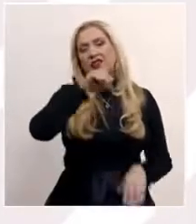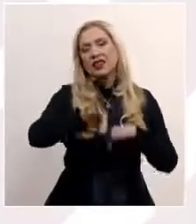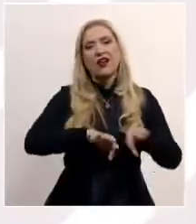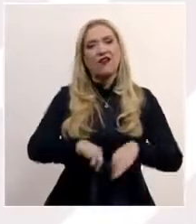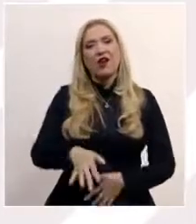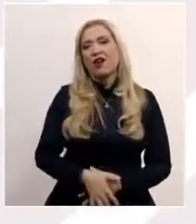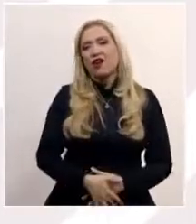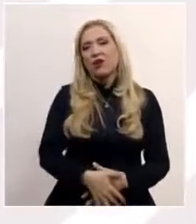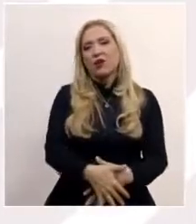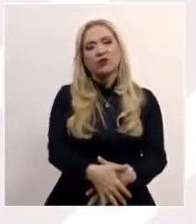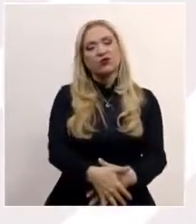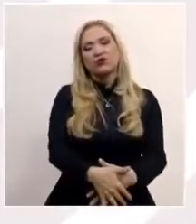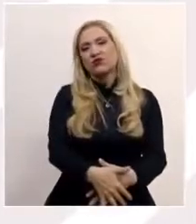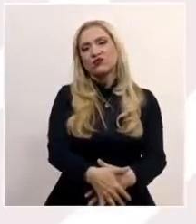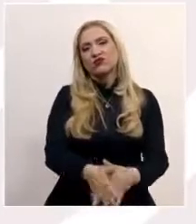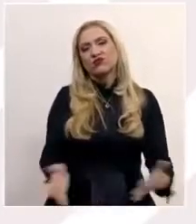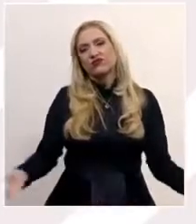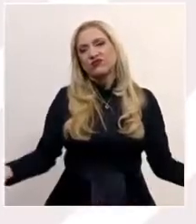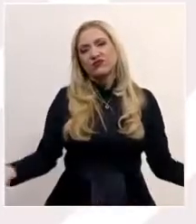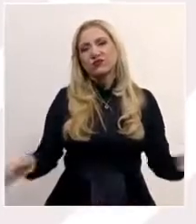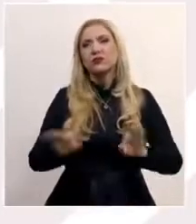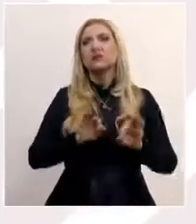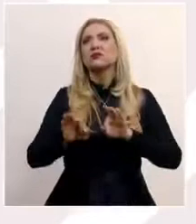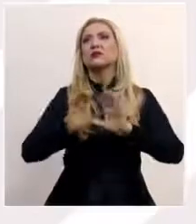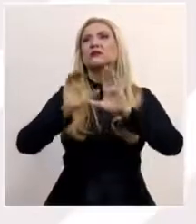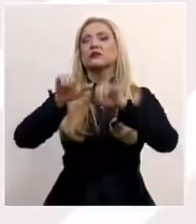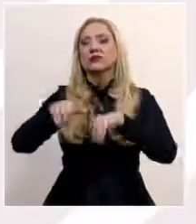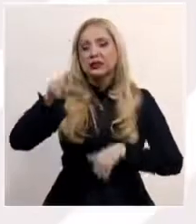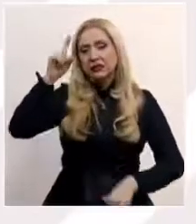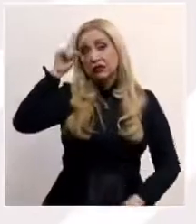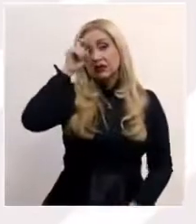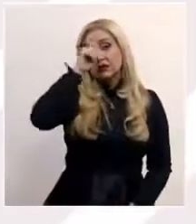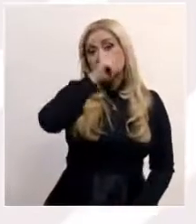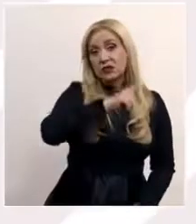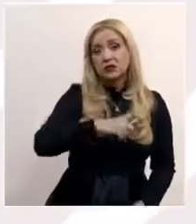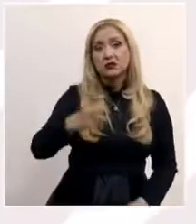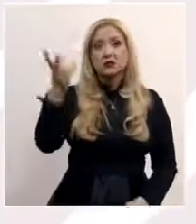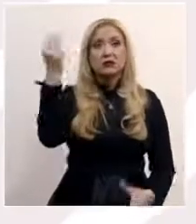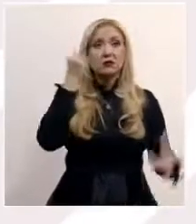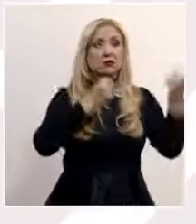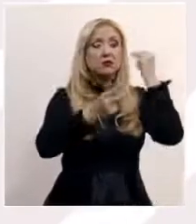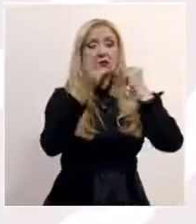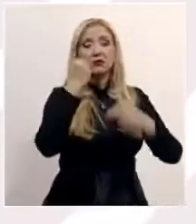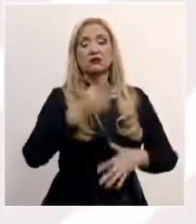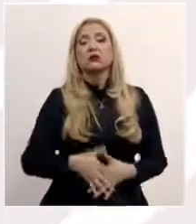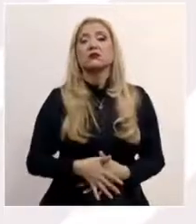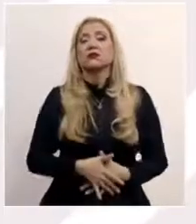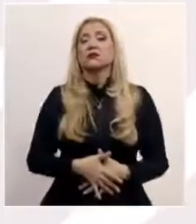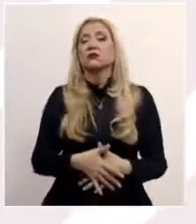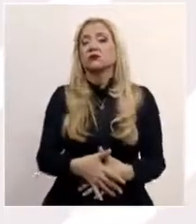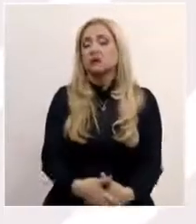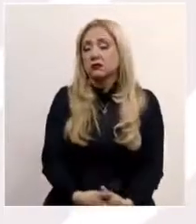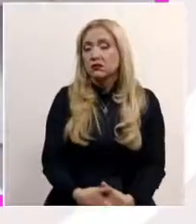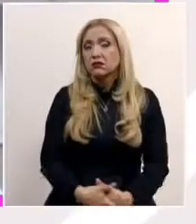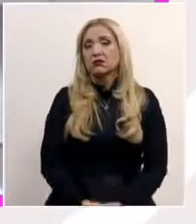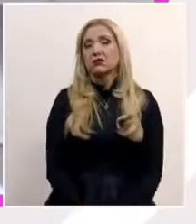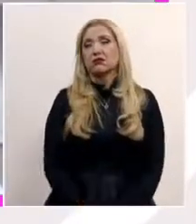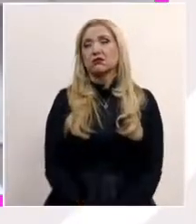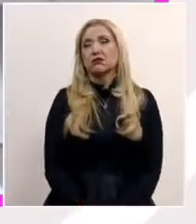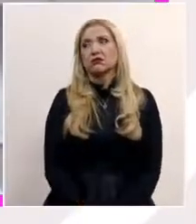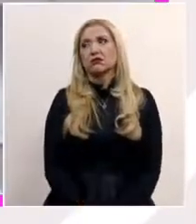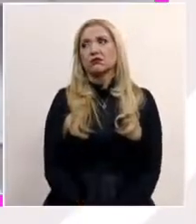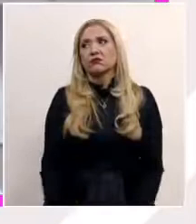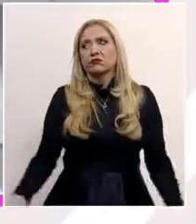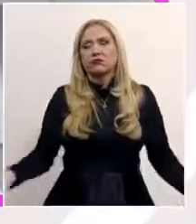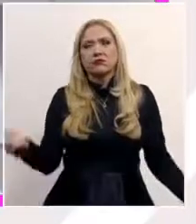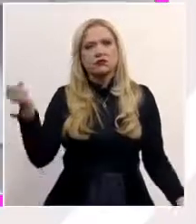poder adquirir un empleo, ¿no? O sea, poder llegar a un empleo. Esto porque a